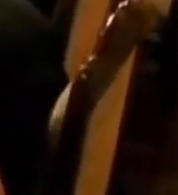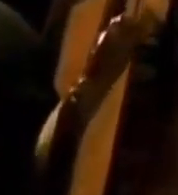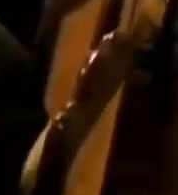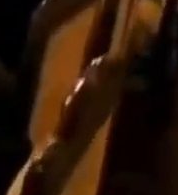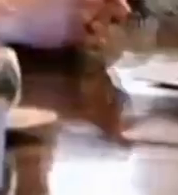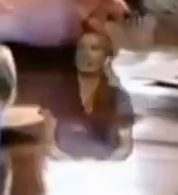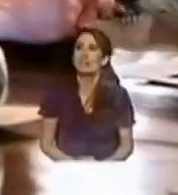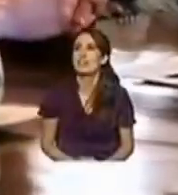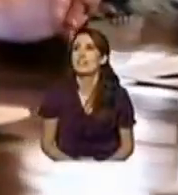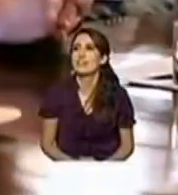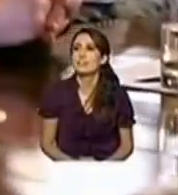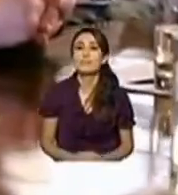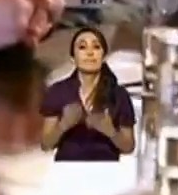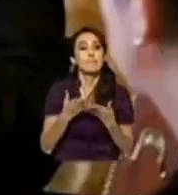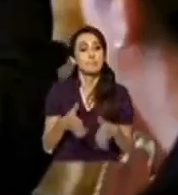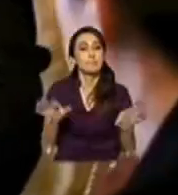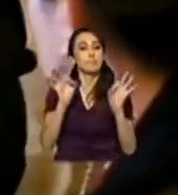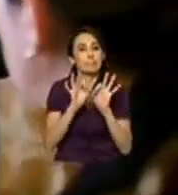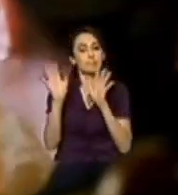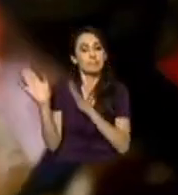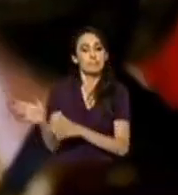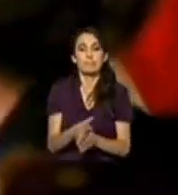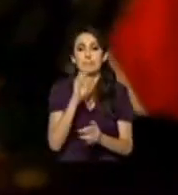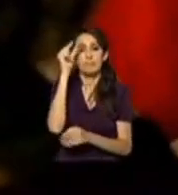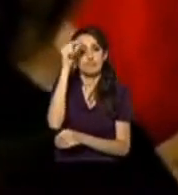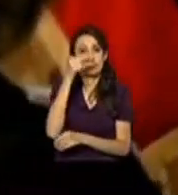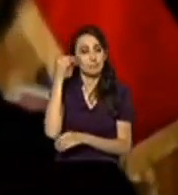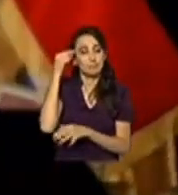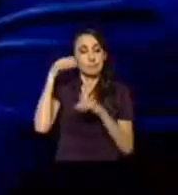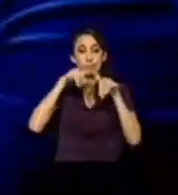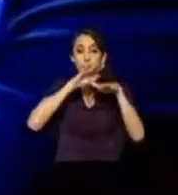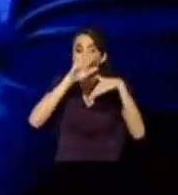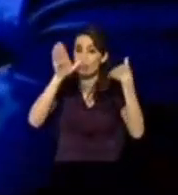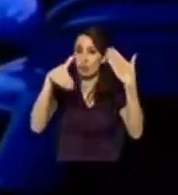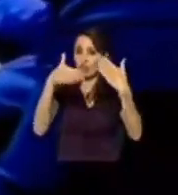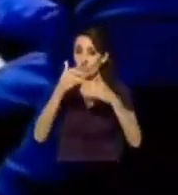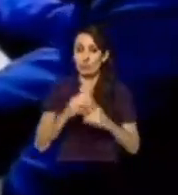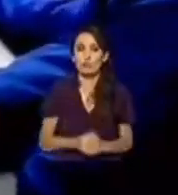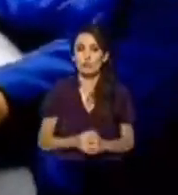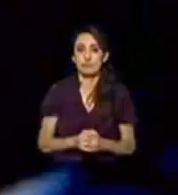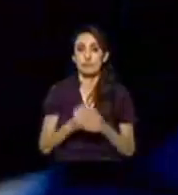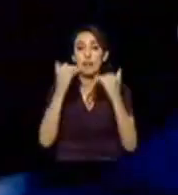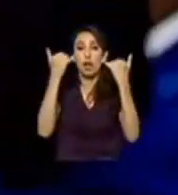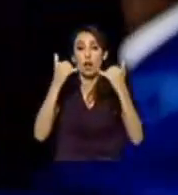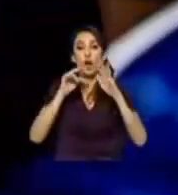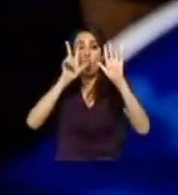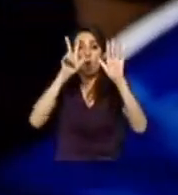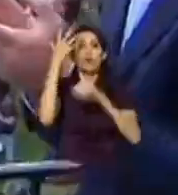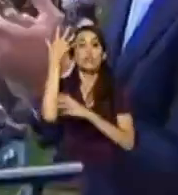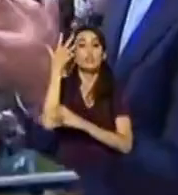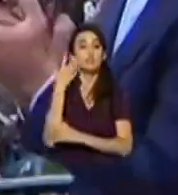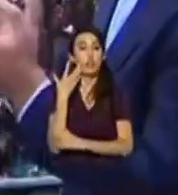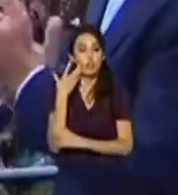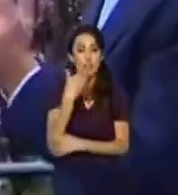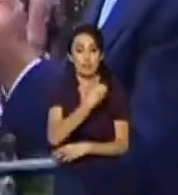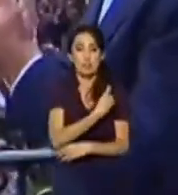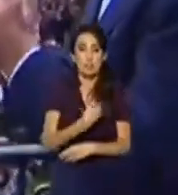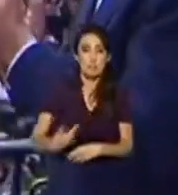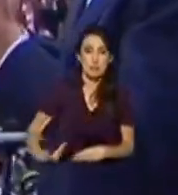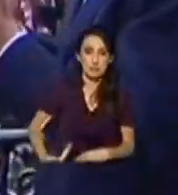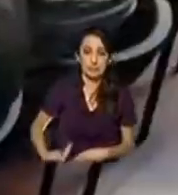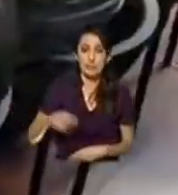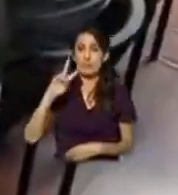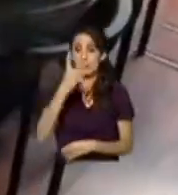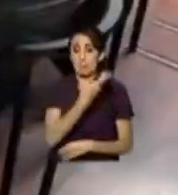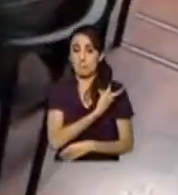Las voces de cada sector son vitales para el gobierno de todos. Durante estos últimos 8 días, el presidente, el